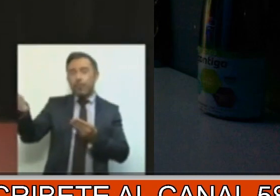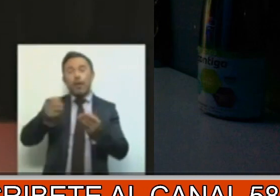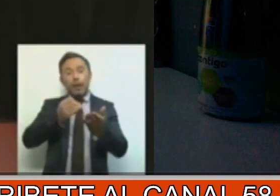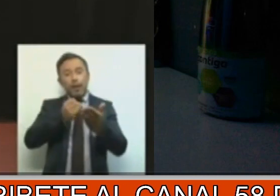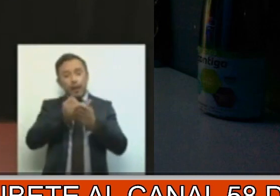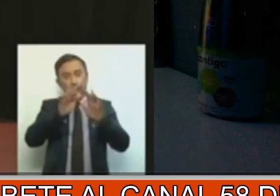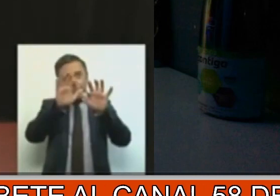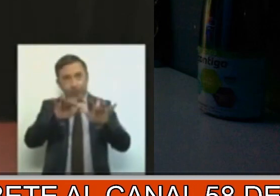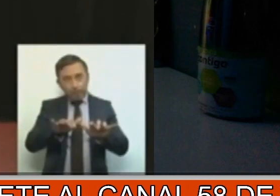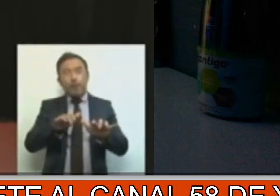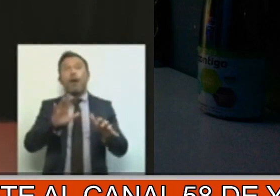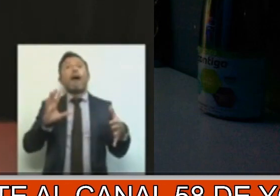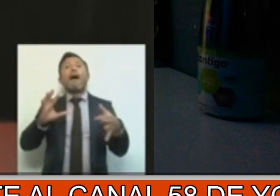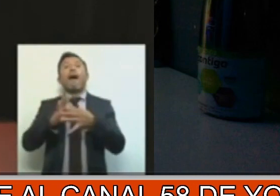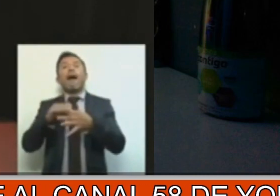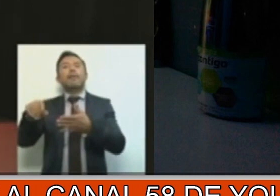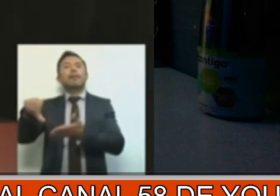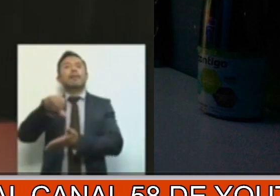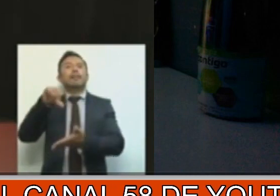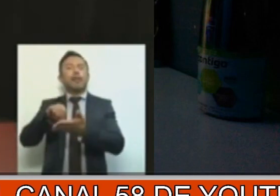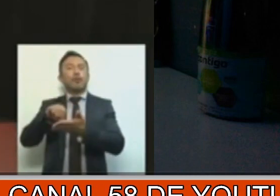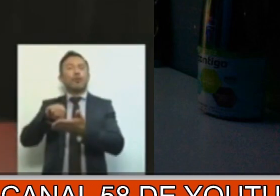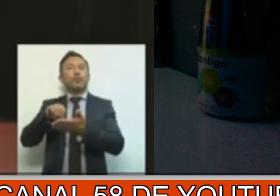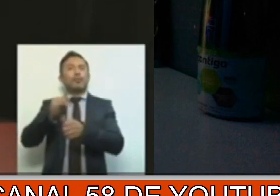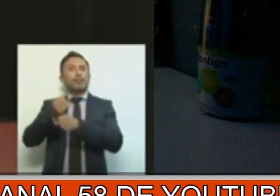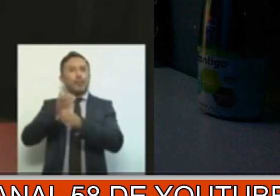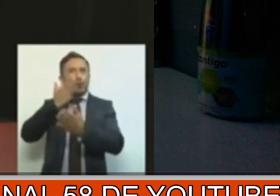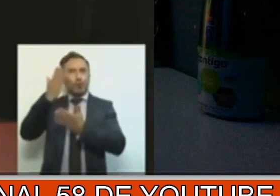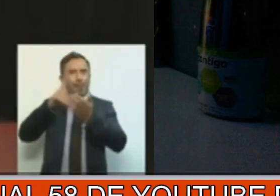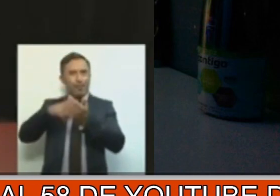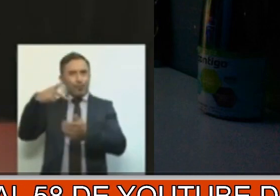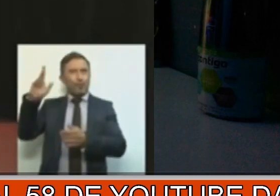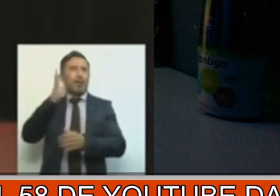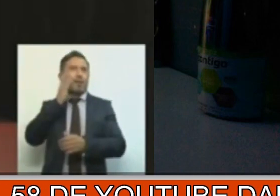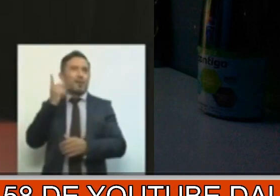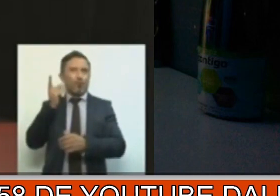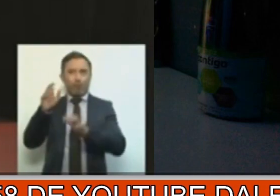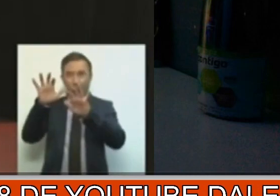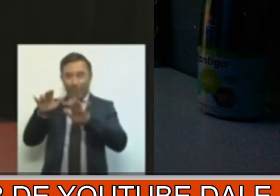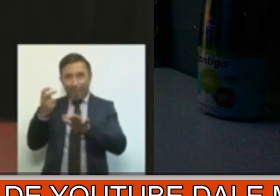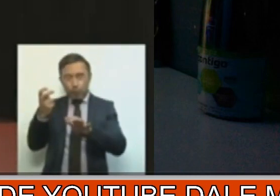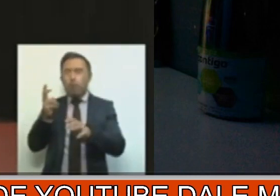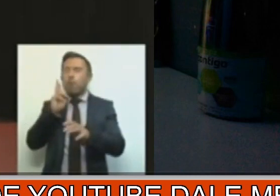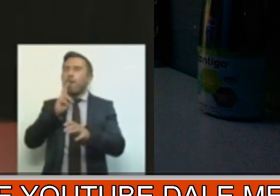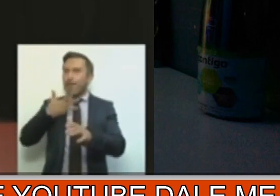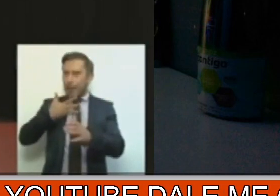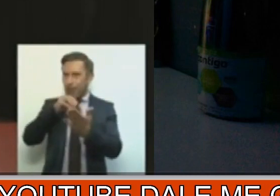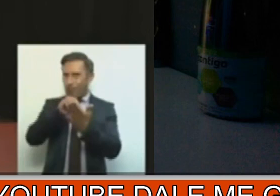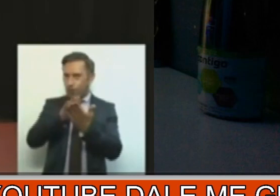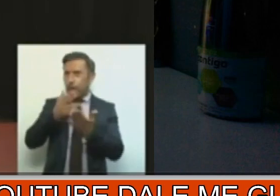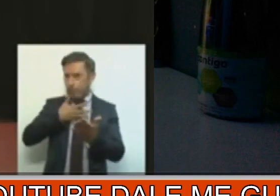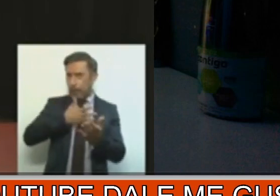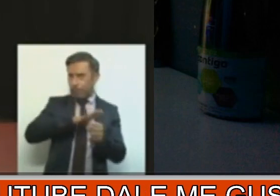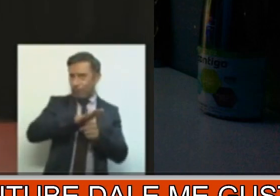la opinión de los centros de estudios del Congreso, de la Cámara de Diputados. Y yo los tengo, por eso lo puedo